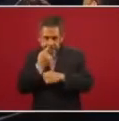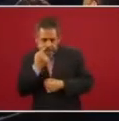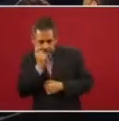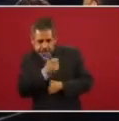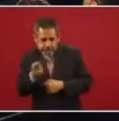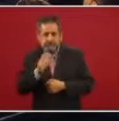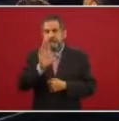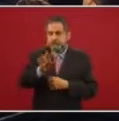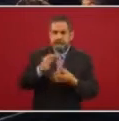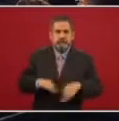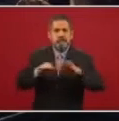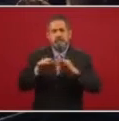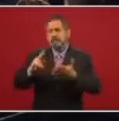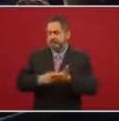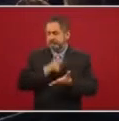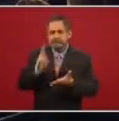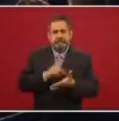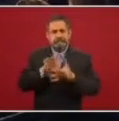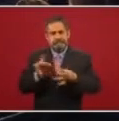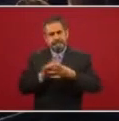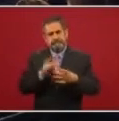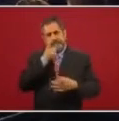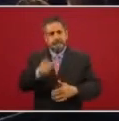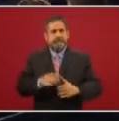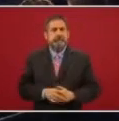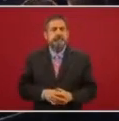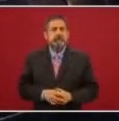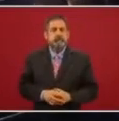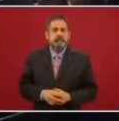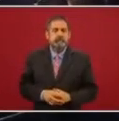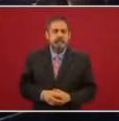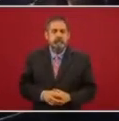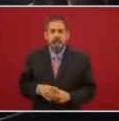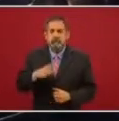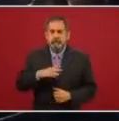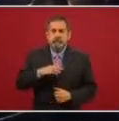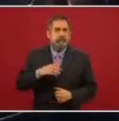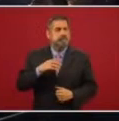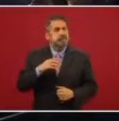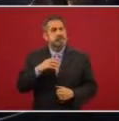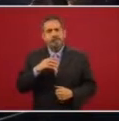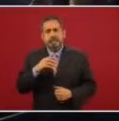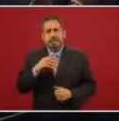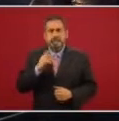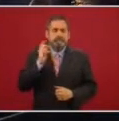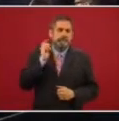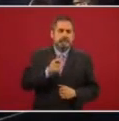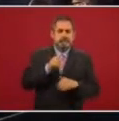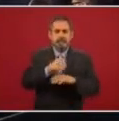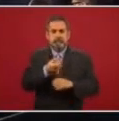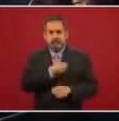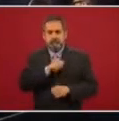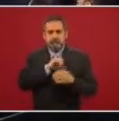lo hemos dicho muchísimas veces desde la esfera técnica hay un tipo de eventos de salud pública